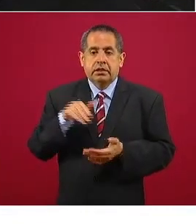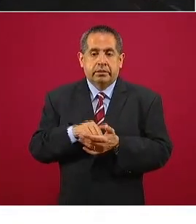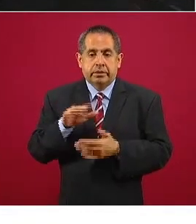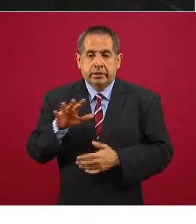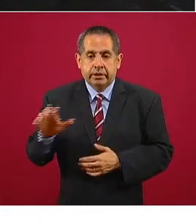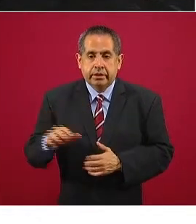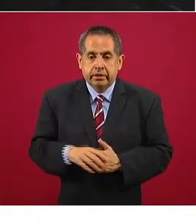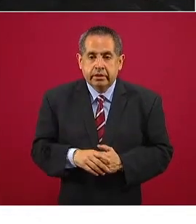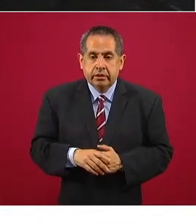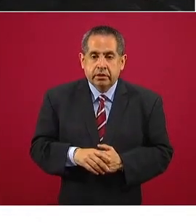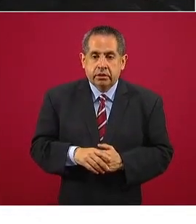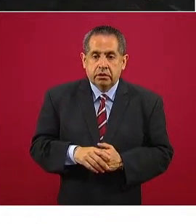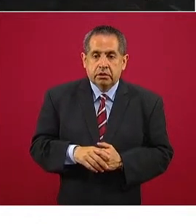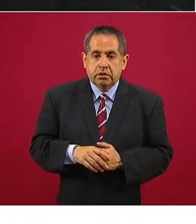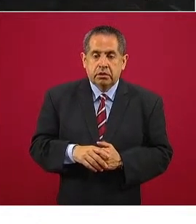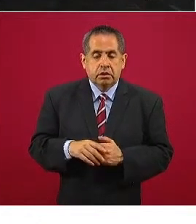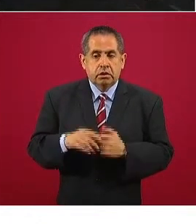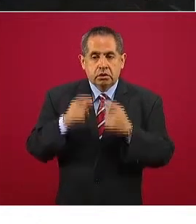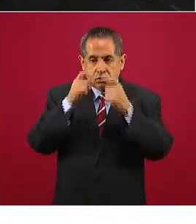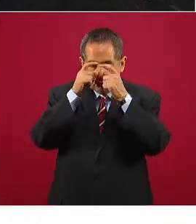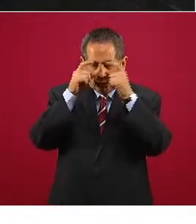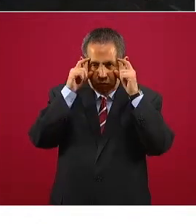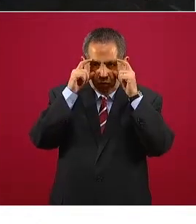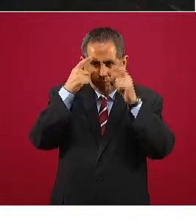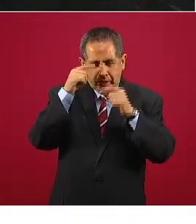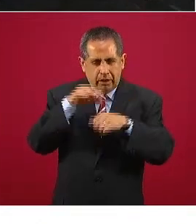547,500, los goggles